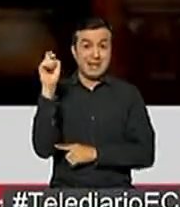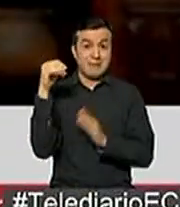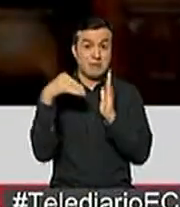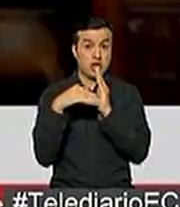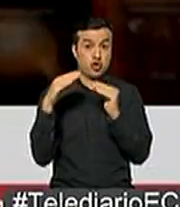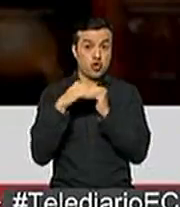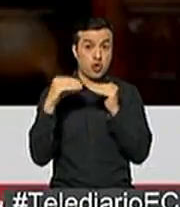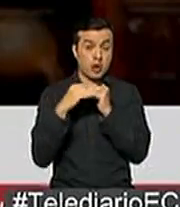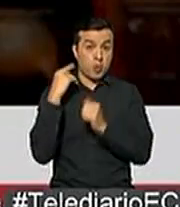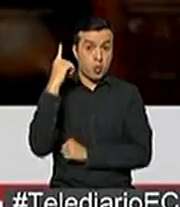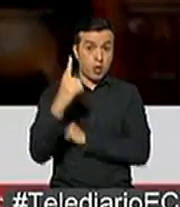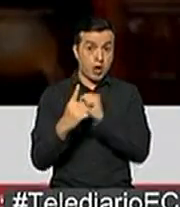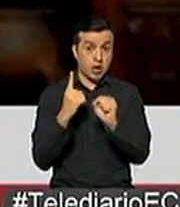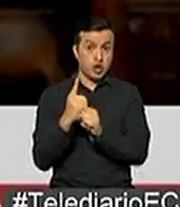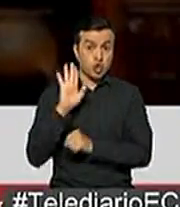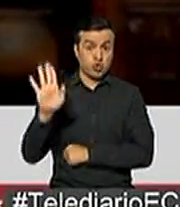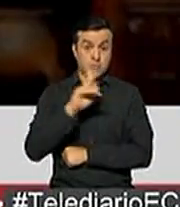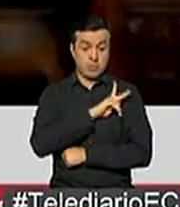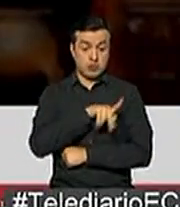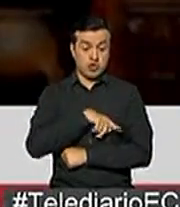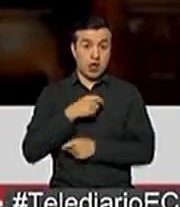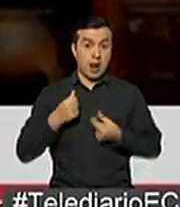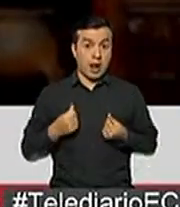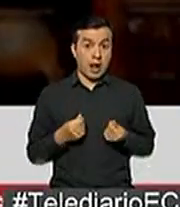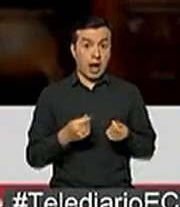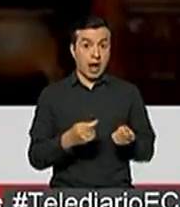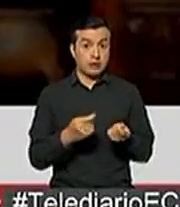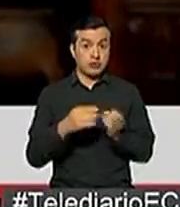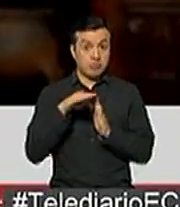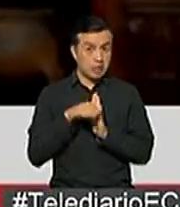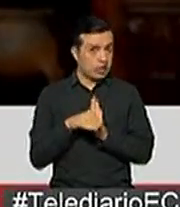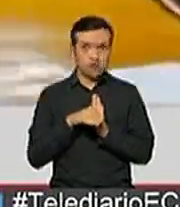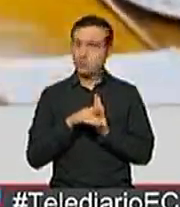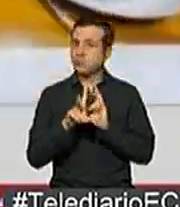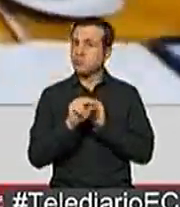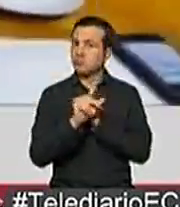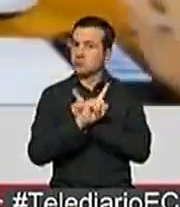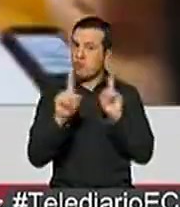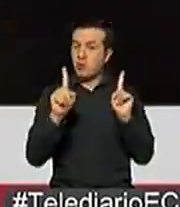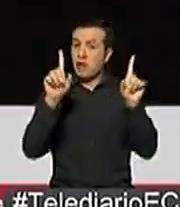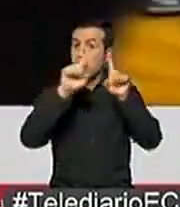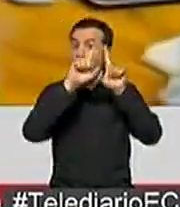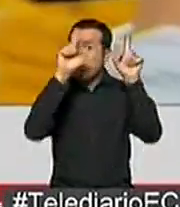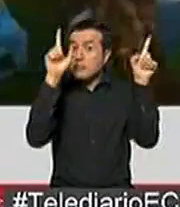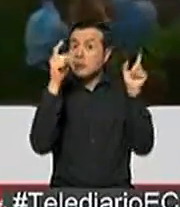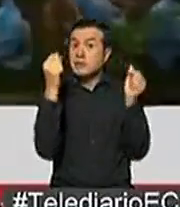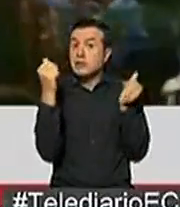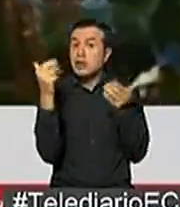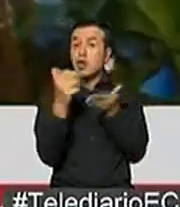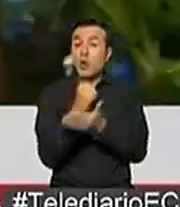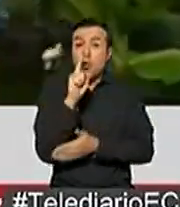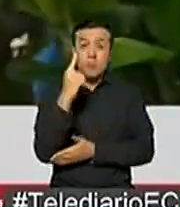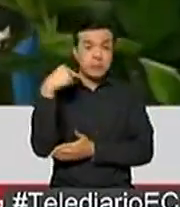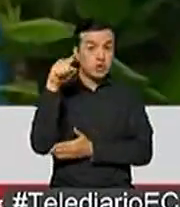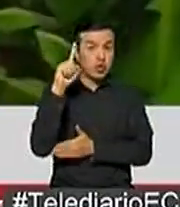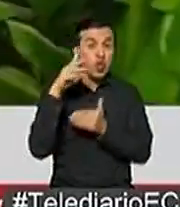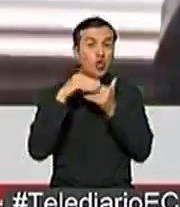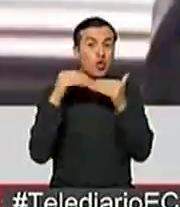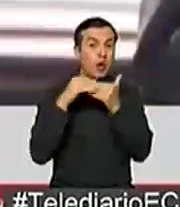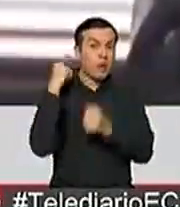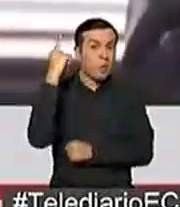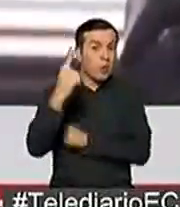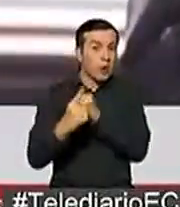no tendrán derecho a las deducciones de impuesto a la renta en gastos personales las empresas que tienen ingresos de más de un millón de dólares al año